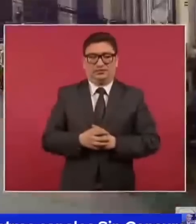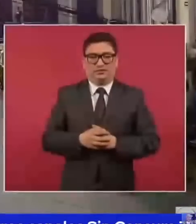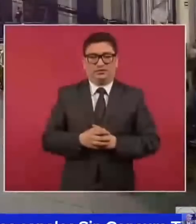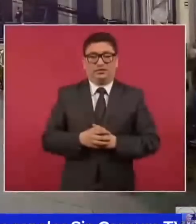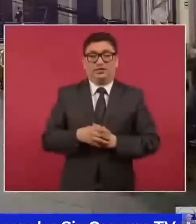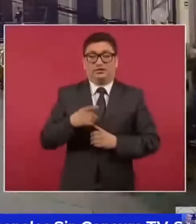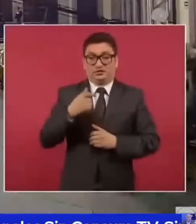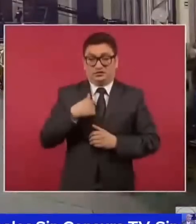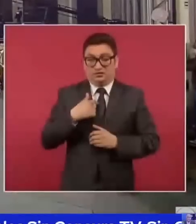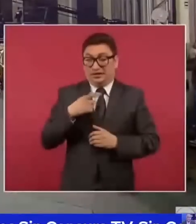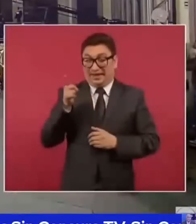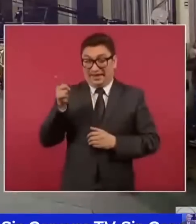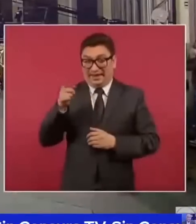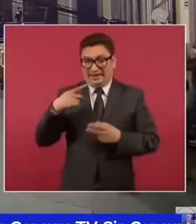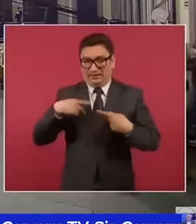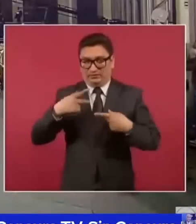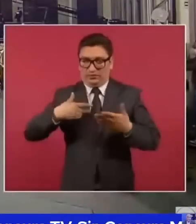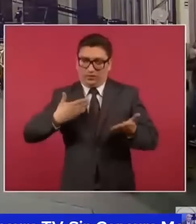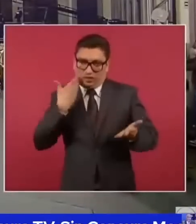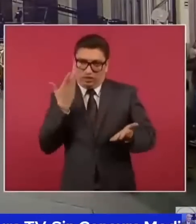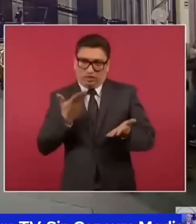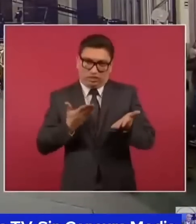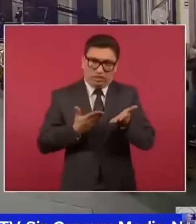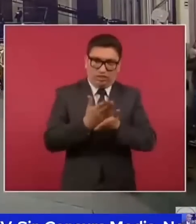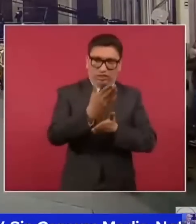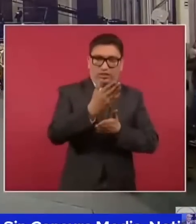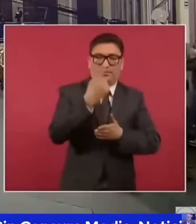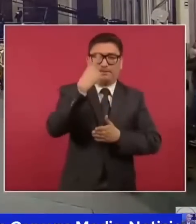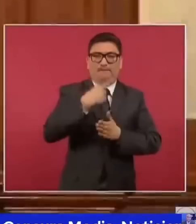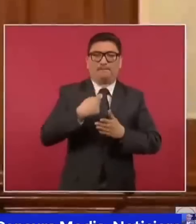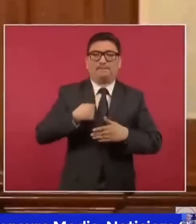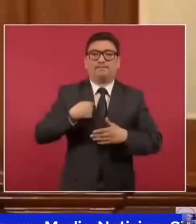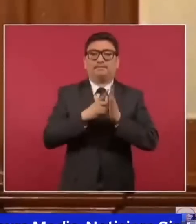Por ahí querían entrar a mi departamento